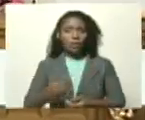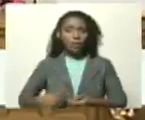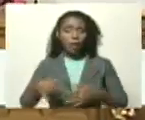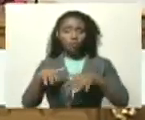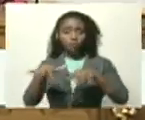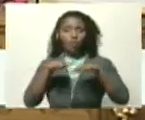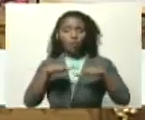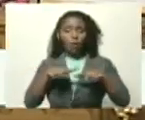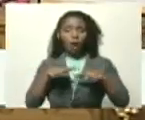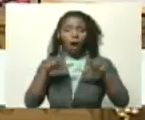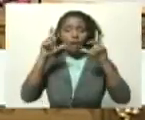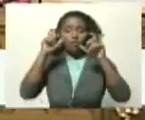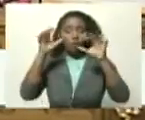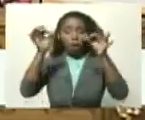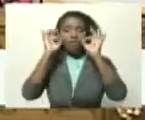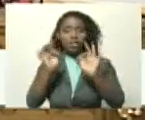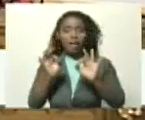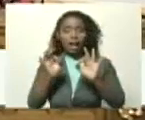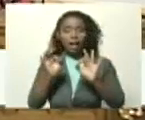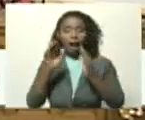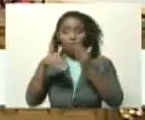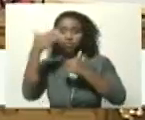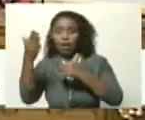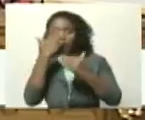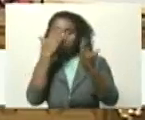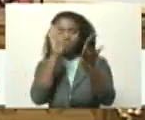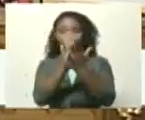para la foto oficial en las escalinatas del Congreso.